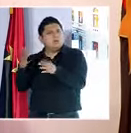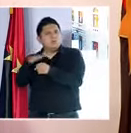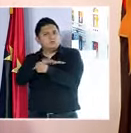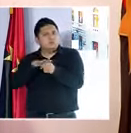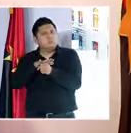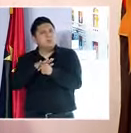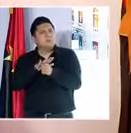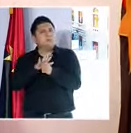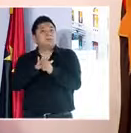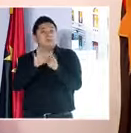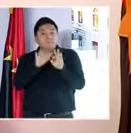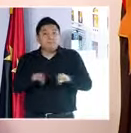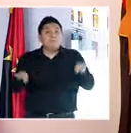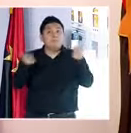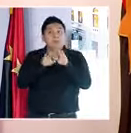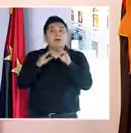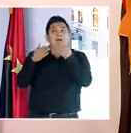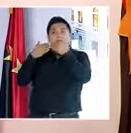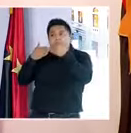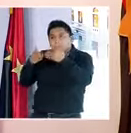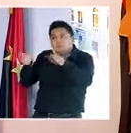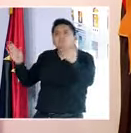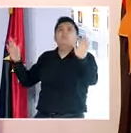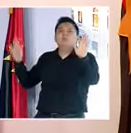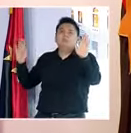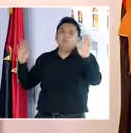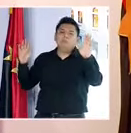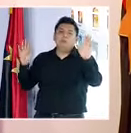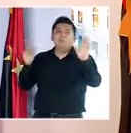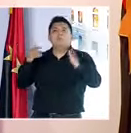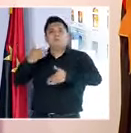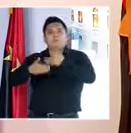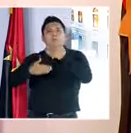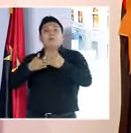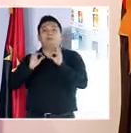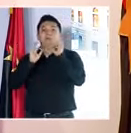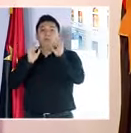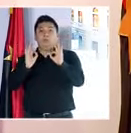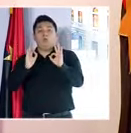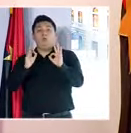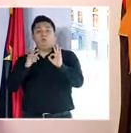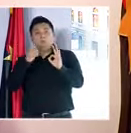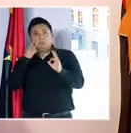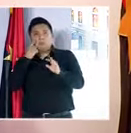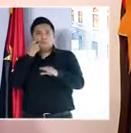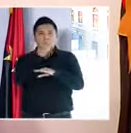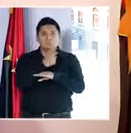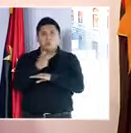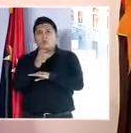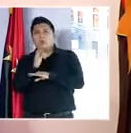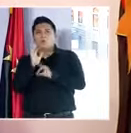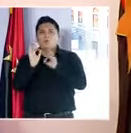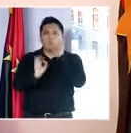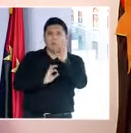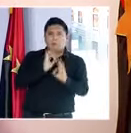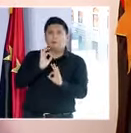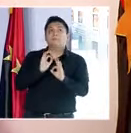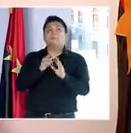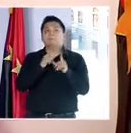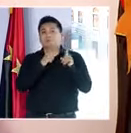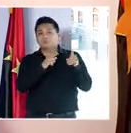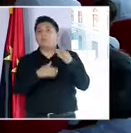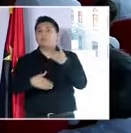urgencia que se aperture de manera gradual y segura. Y vemos cómo de manera